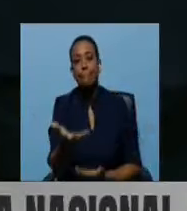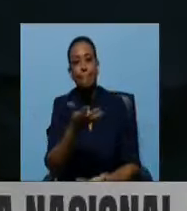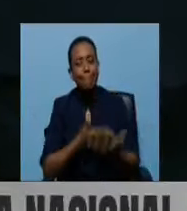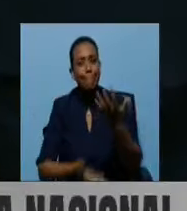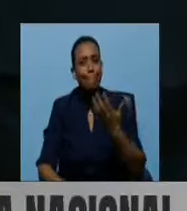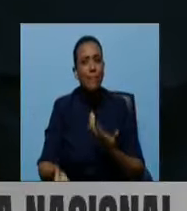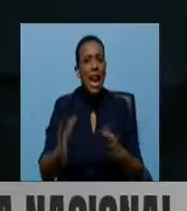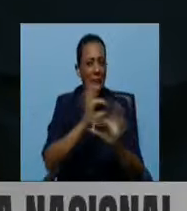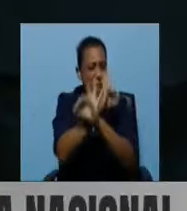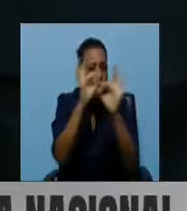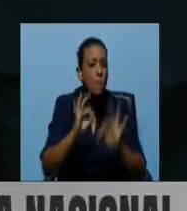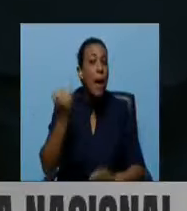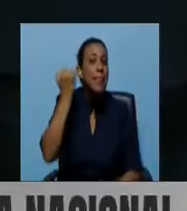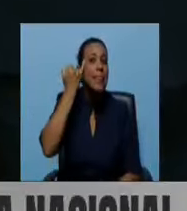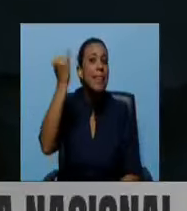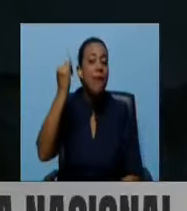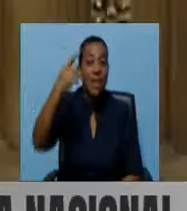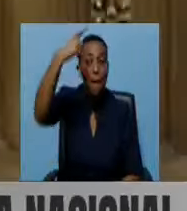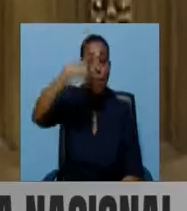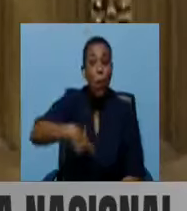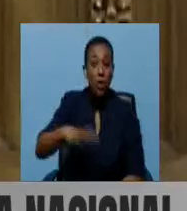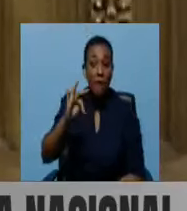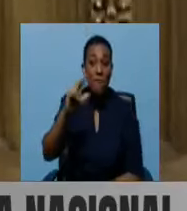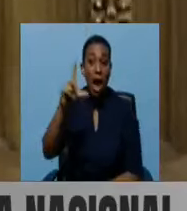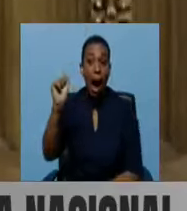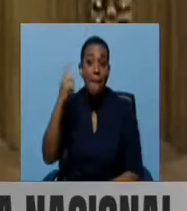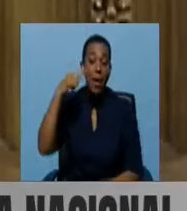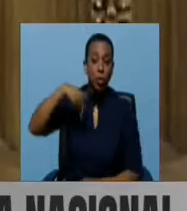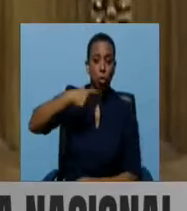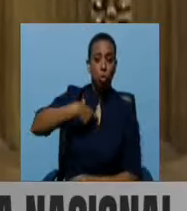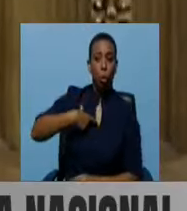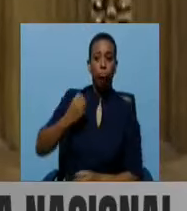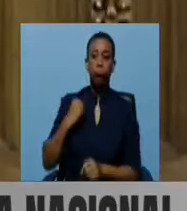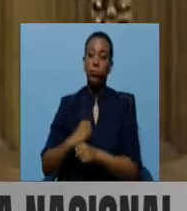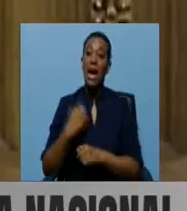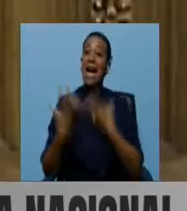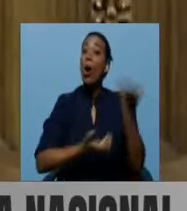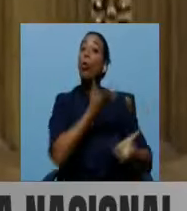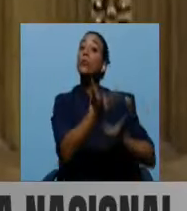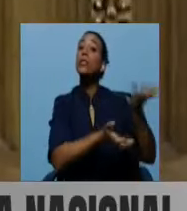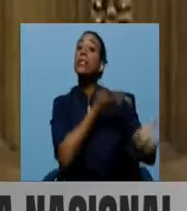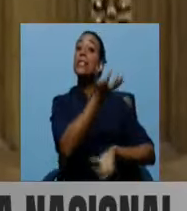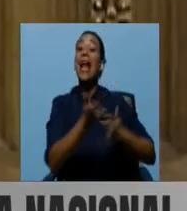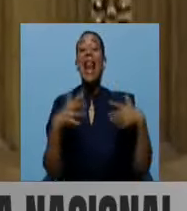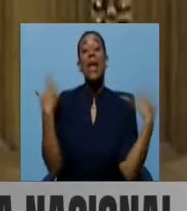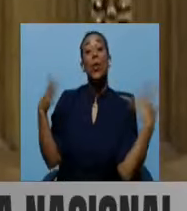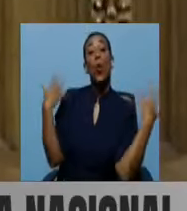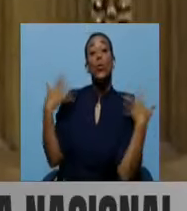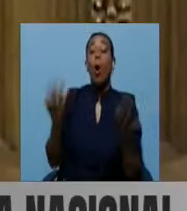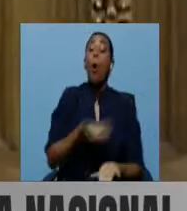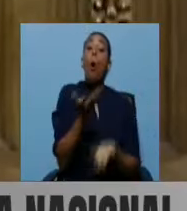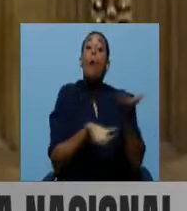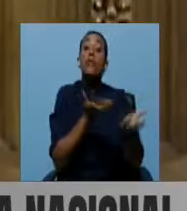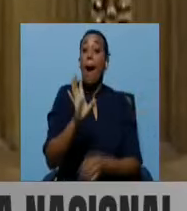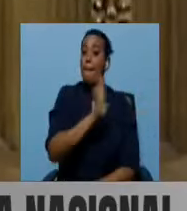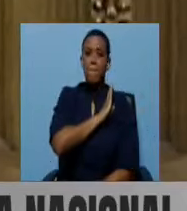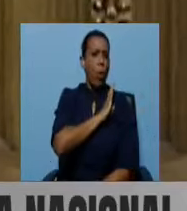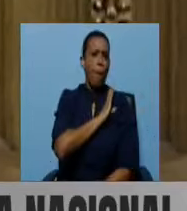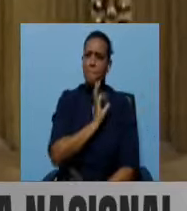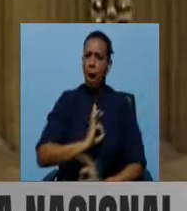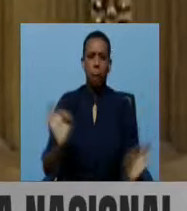clave para que este personaje, que yo soy el cocinero, que cocina muy alegremente una comida